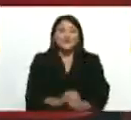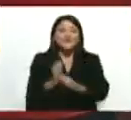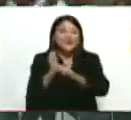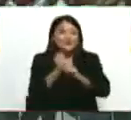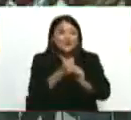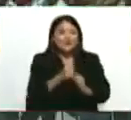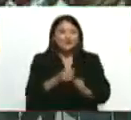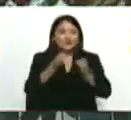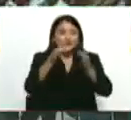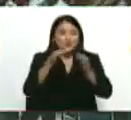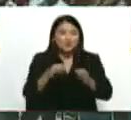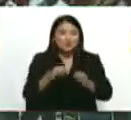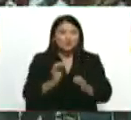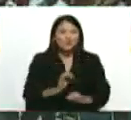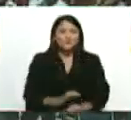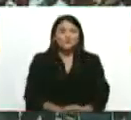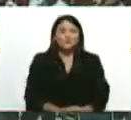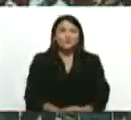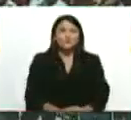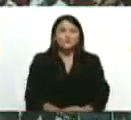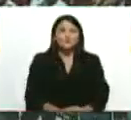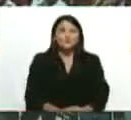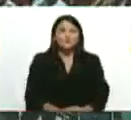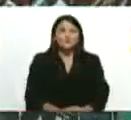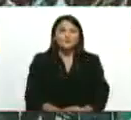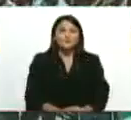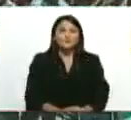Este es el año de los tiburones.